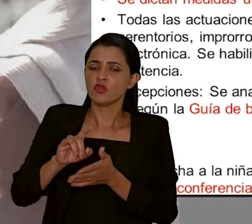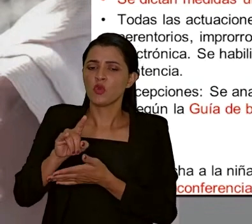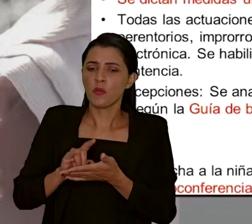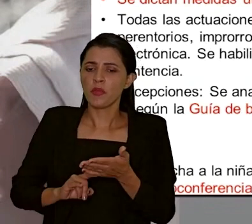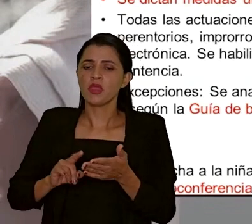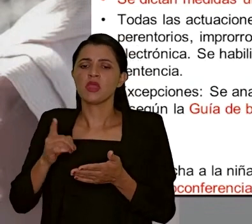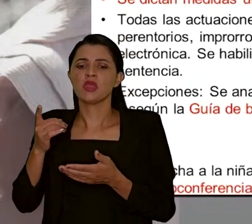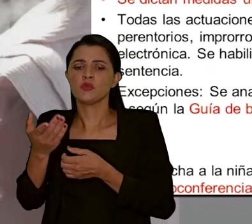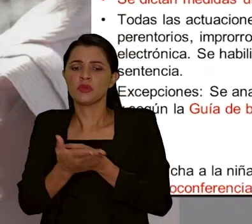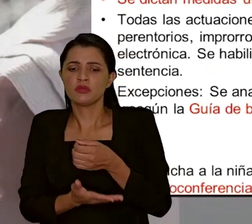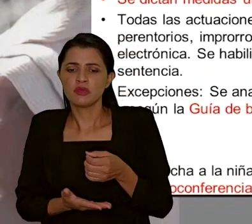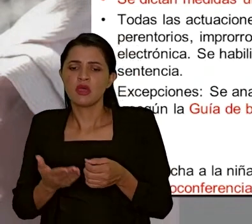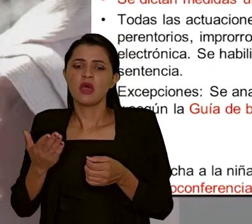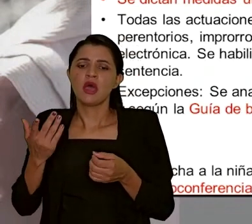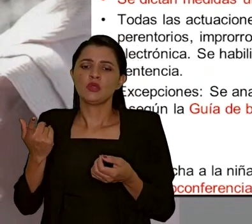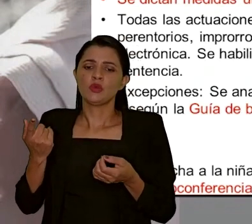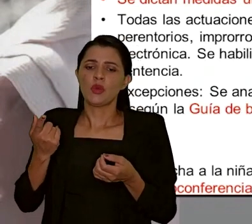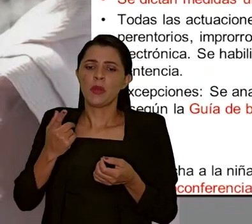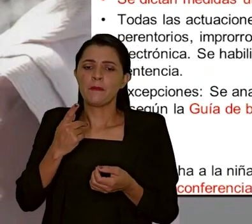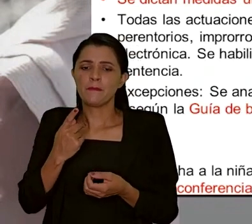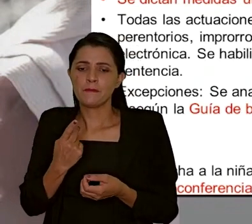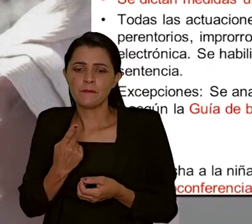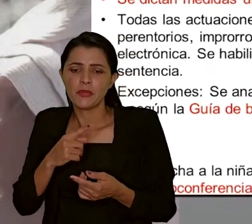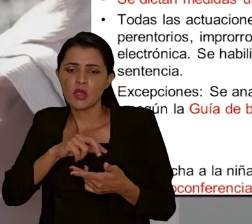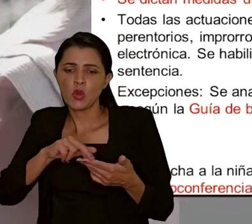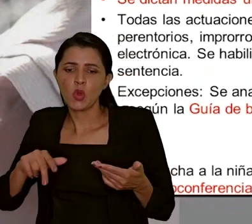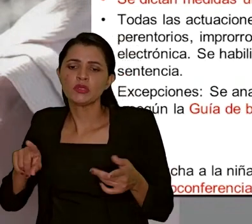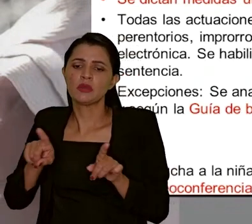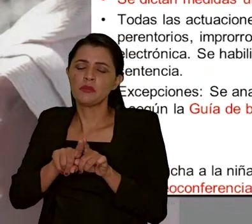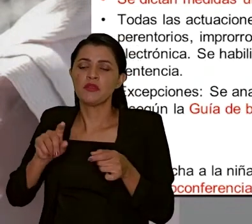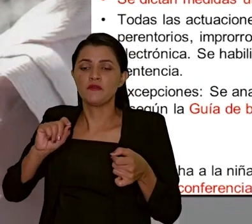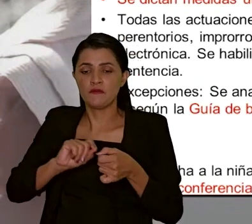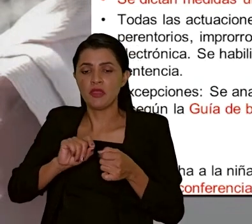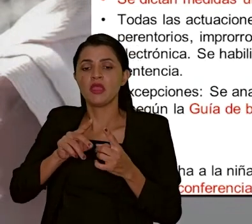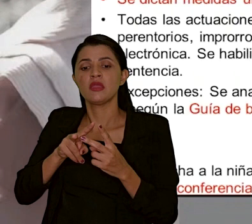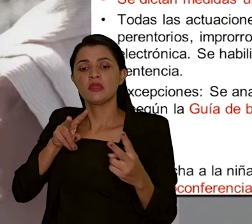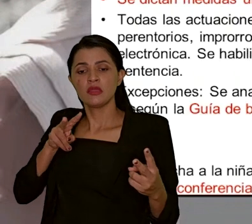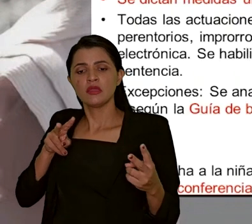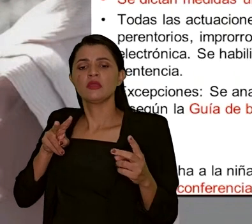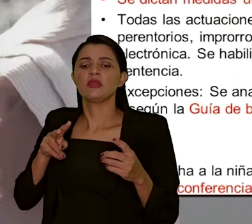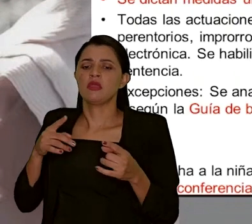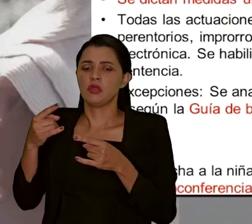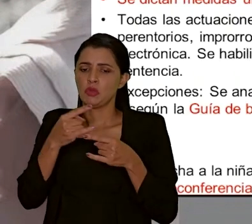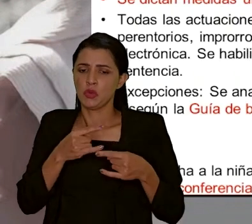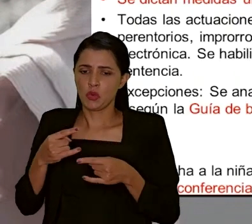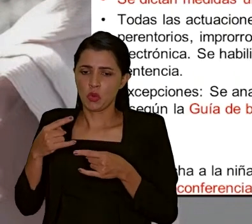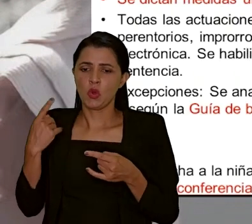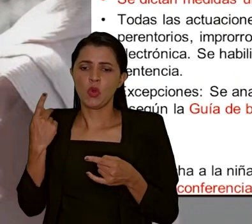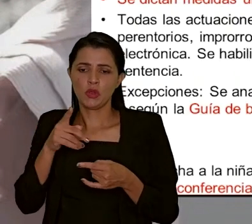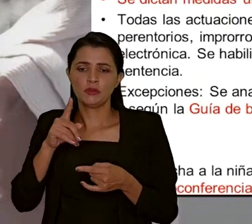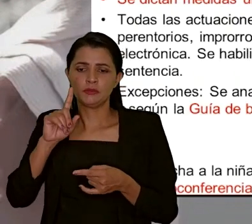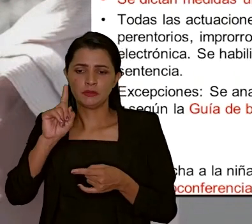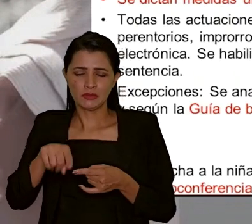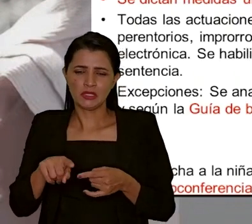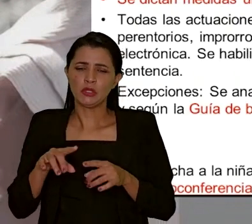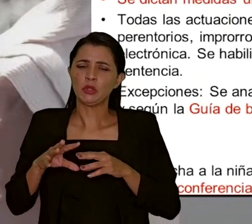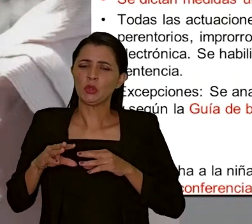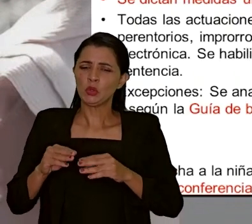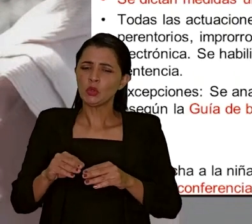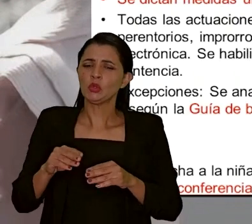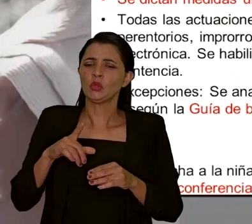notifica en forma electrónica. Se habilita la feria de enero para la ejecución de sentencias. Todo esto nos muestra la necesidad de